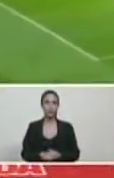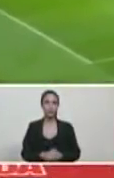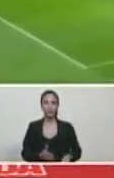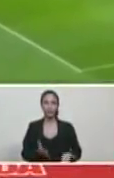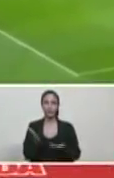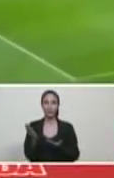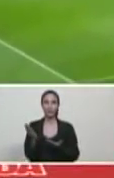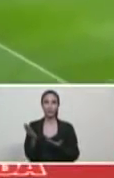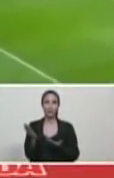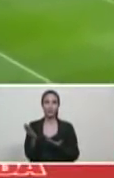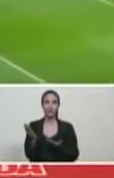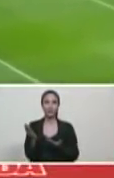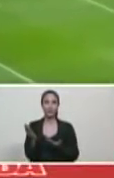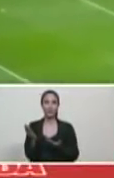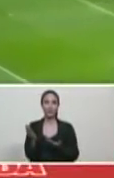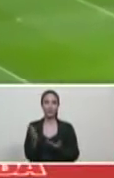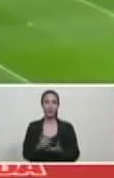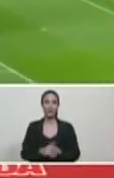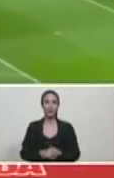3-1, Naguará.